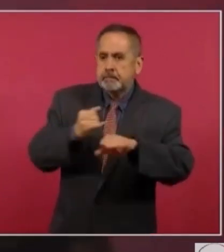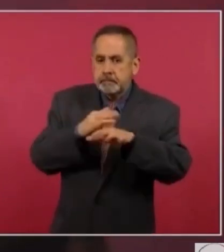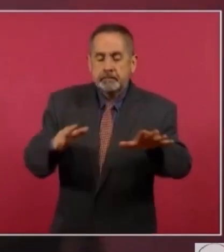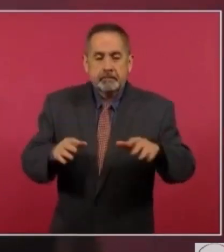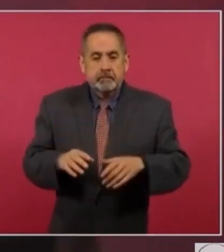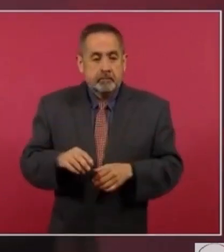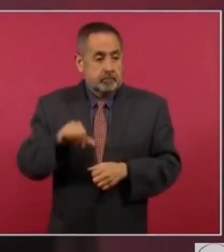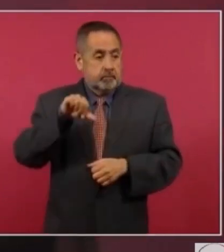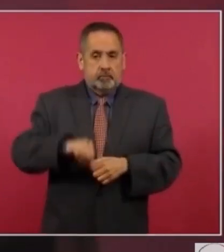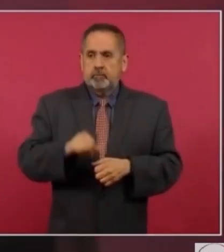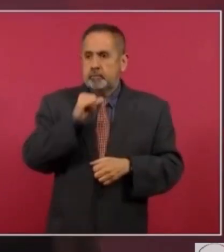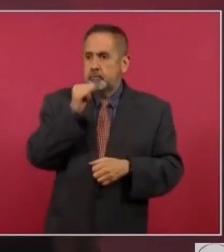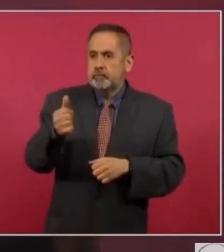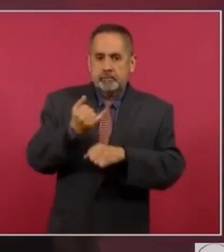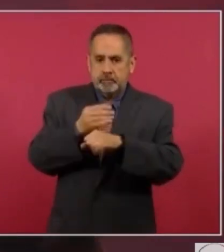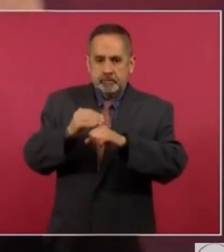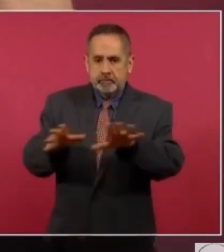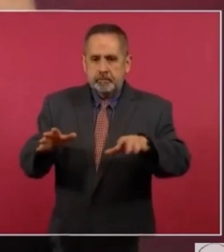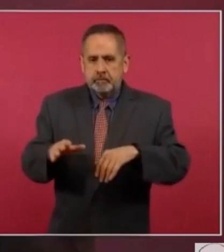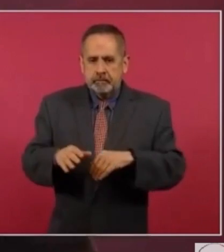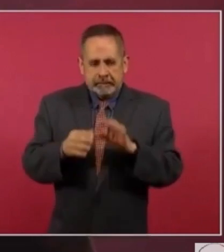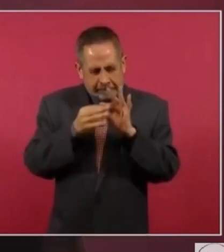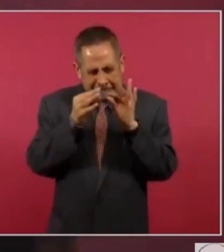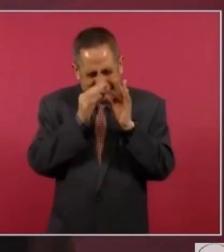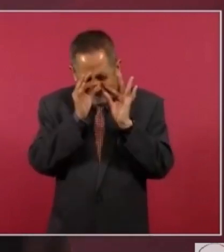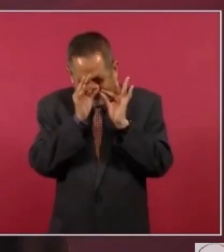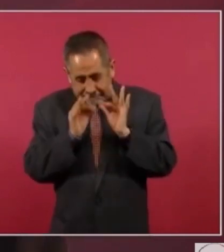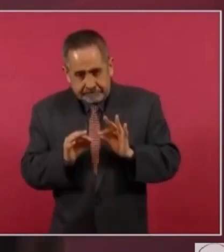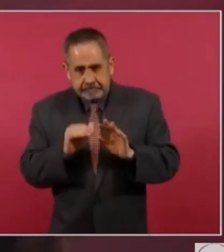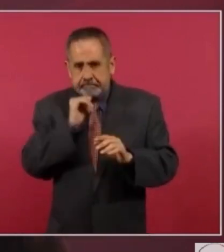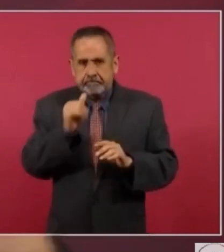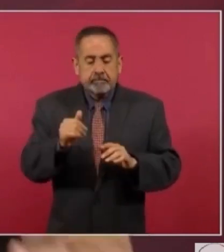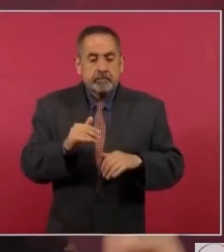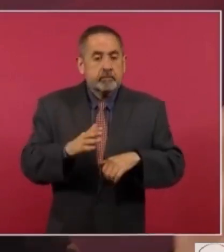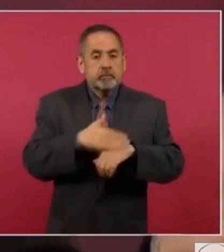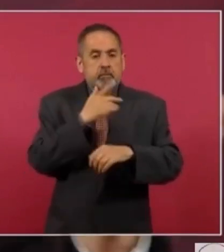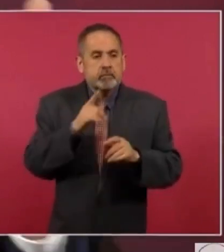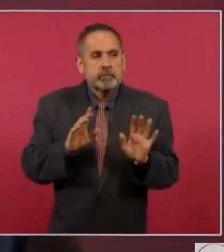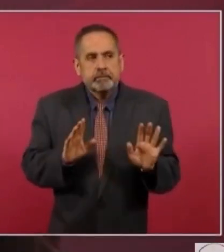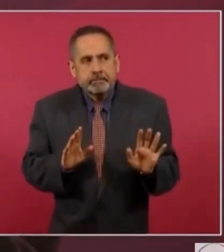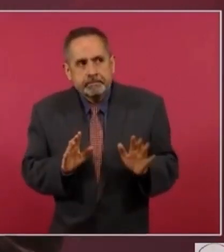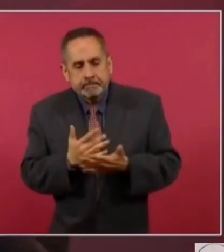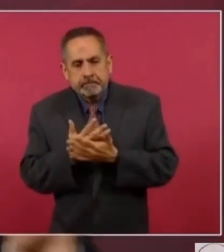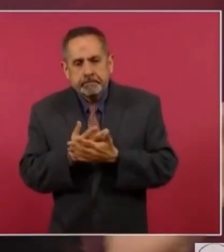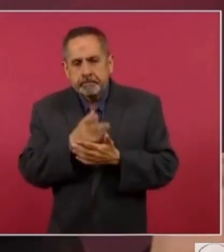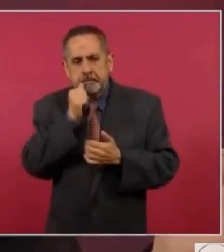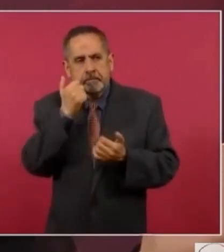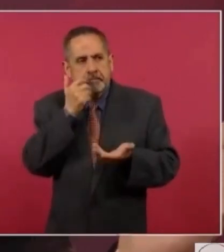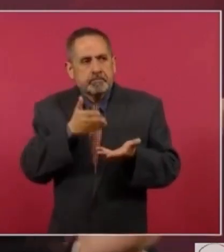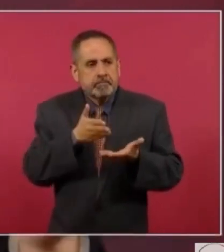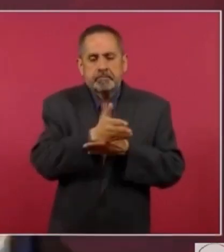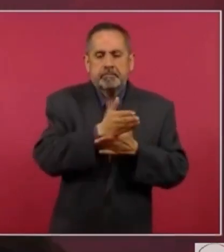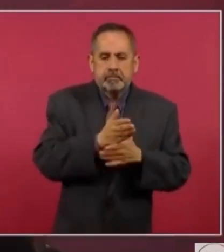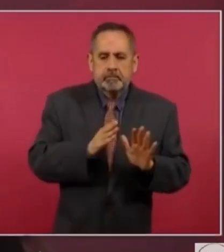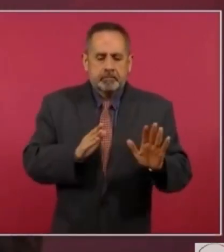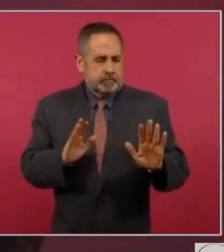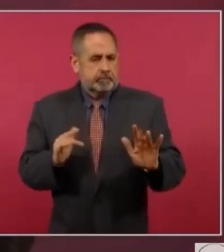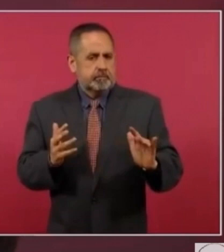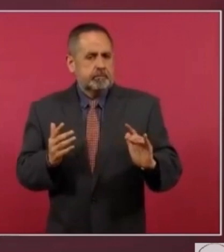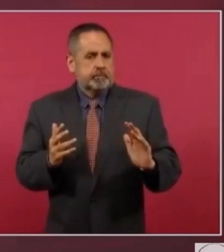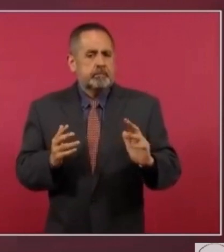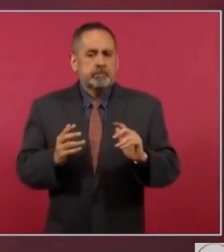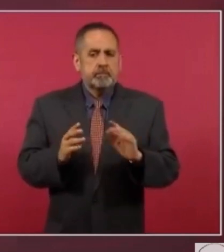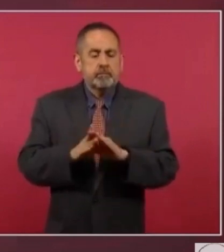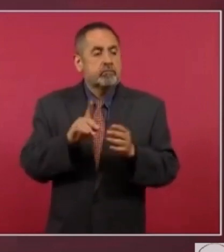ahora a detalle porque no queremos interferir en